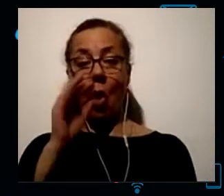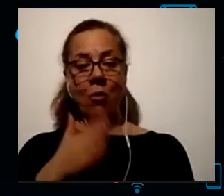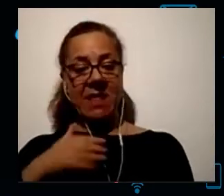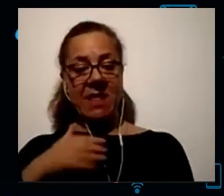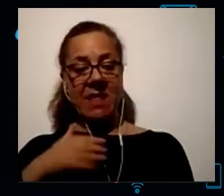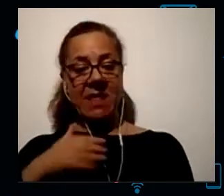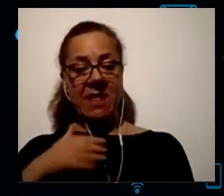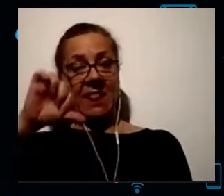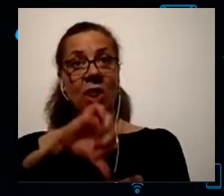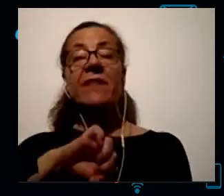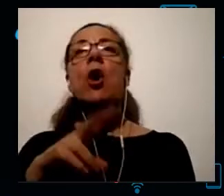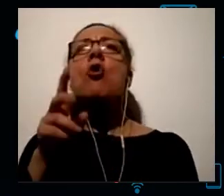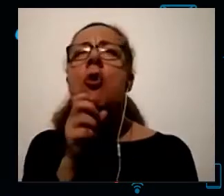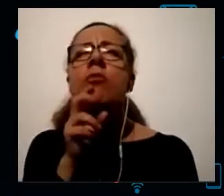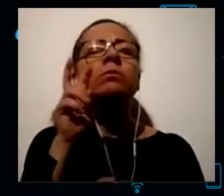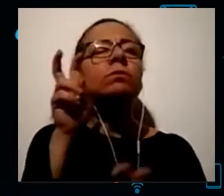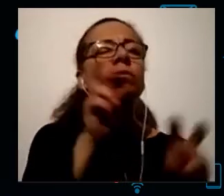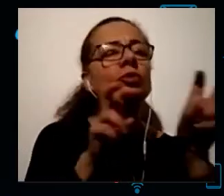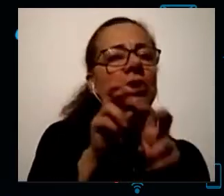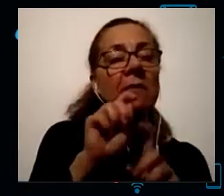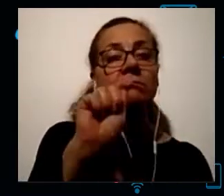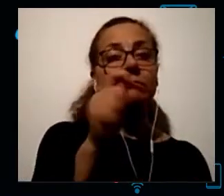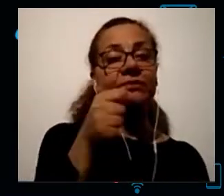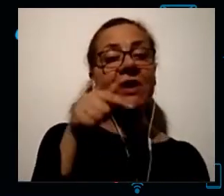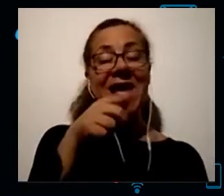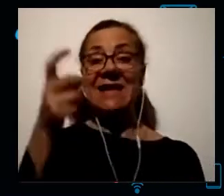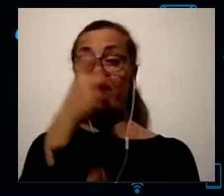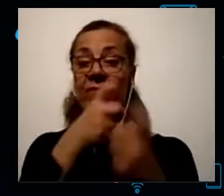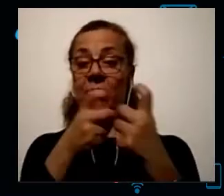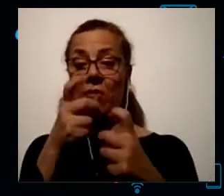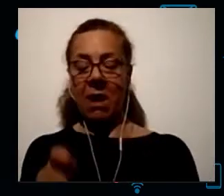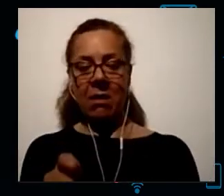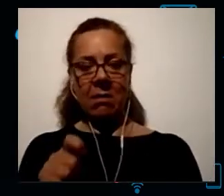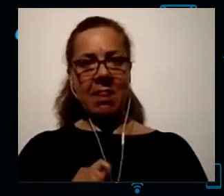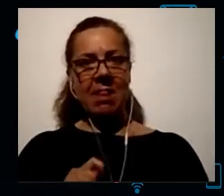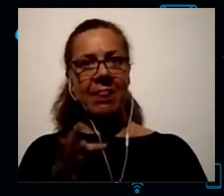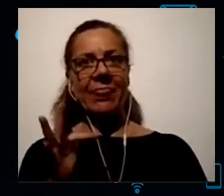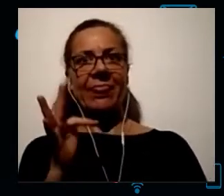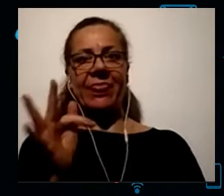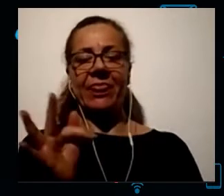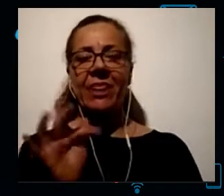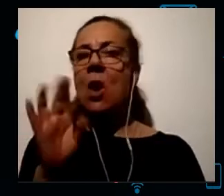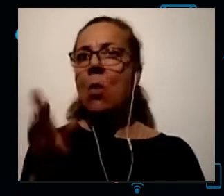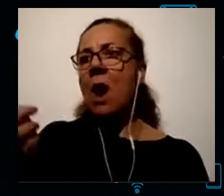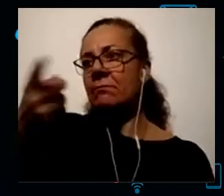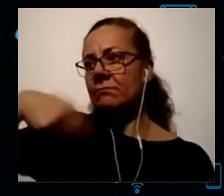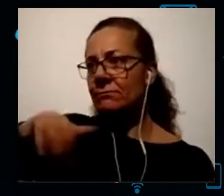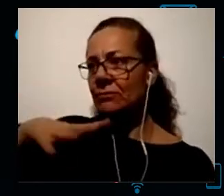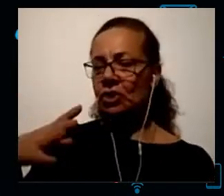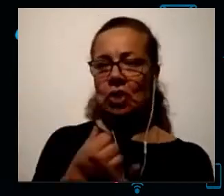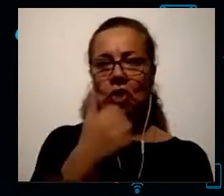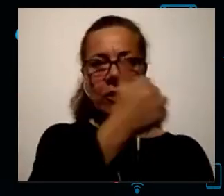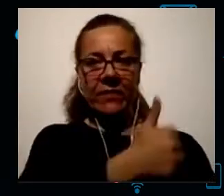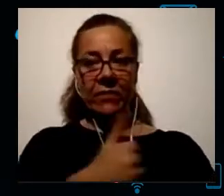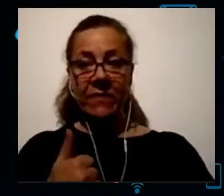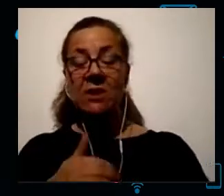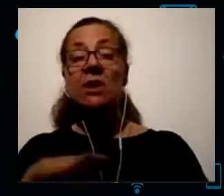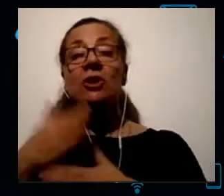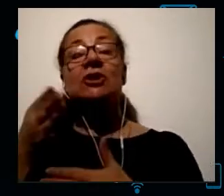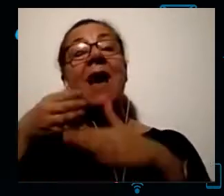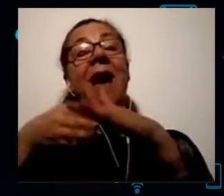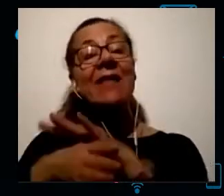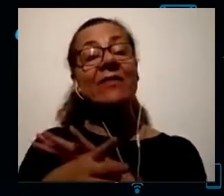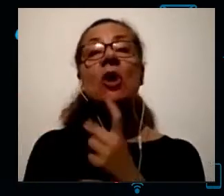de encontrar esa información o para poder beneficiar me dé esa oportunidad al igual que todos los demás ciudadanos son por lo tanto acceso a la información